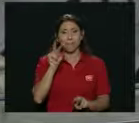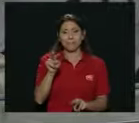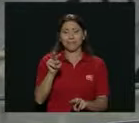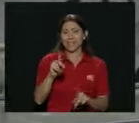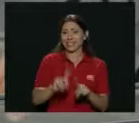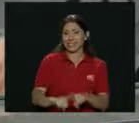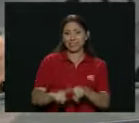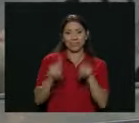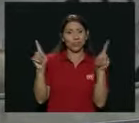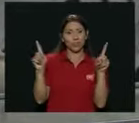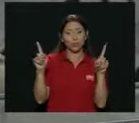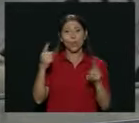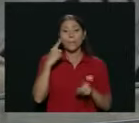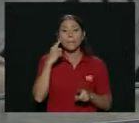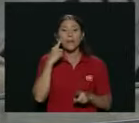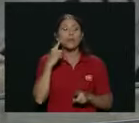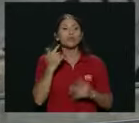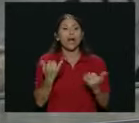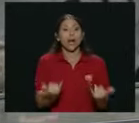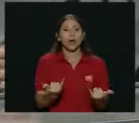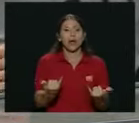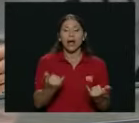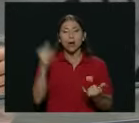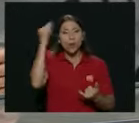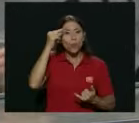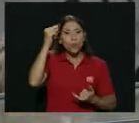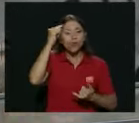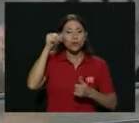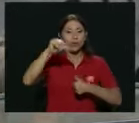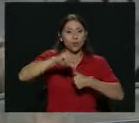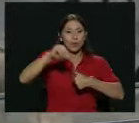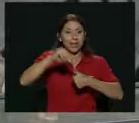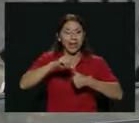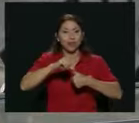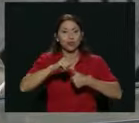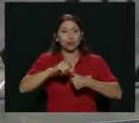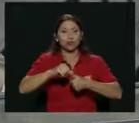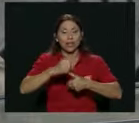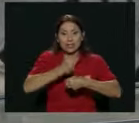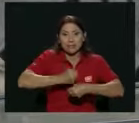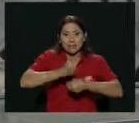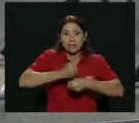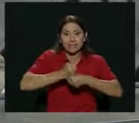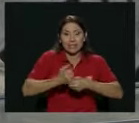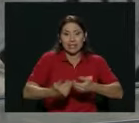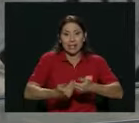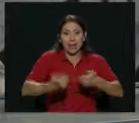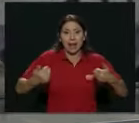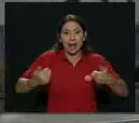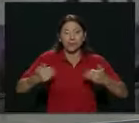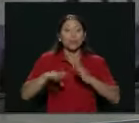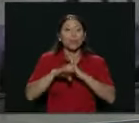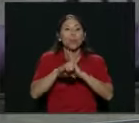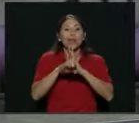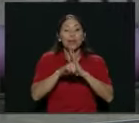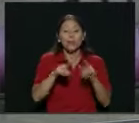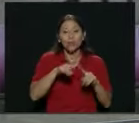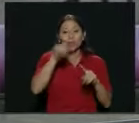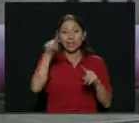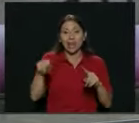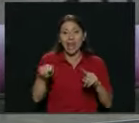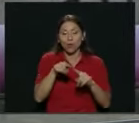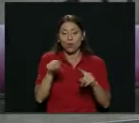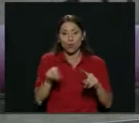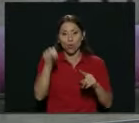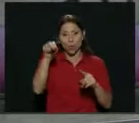Lo que estamos viendo son gobiernos centroamericanos que actúan completamente separados. Sí. Por ejemplo, el Triángulo Norte